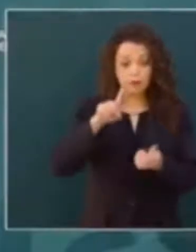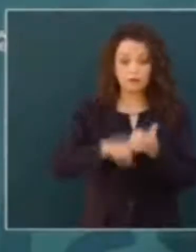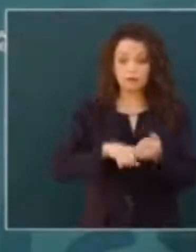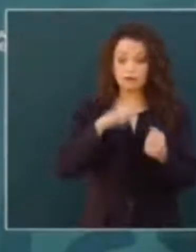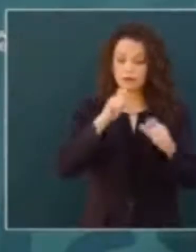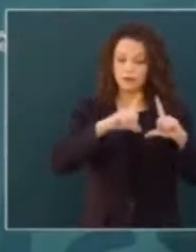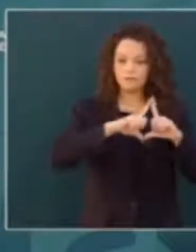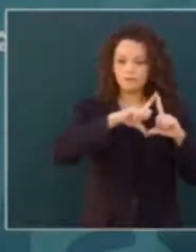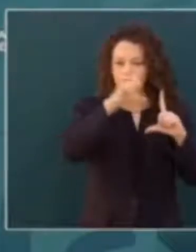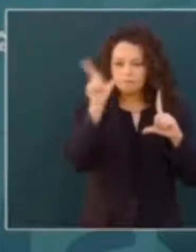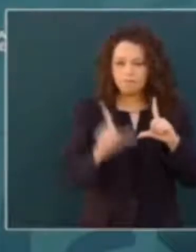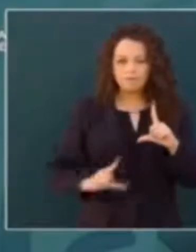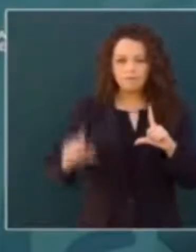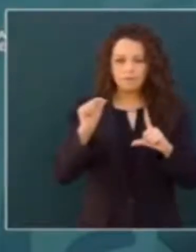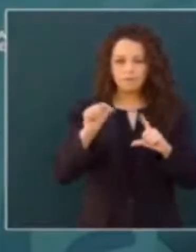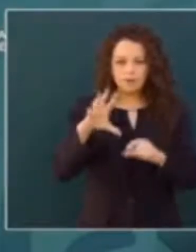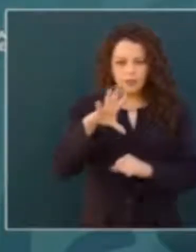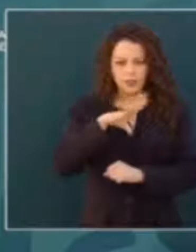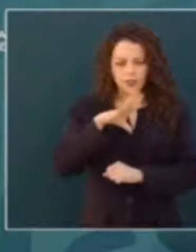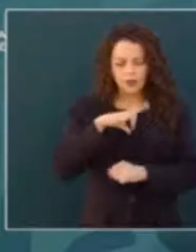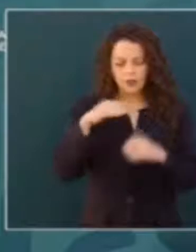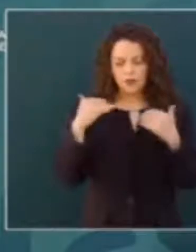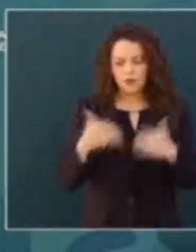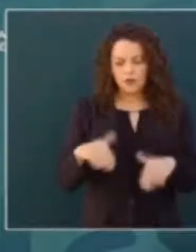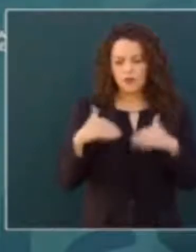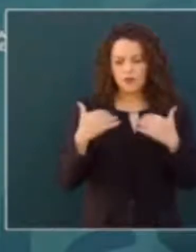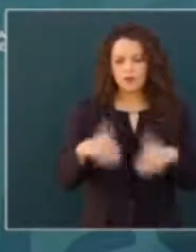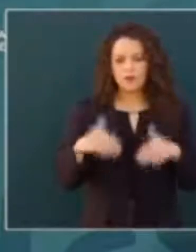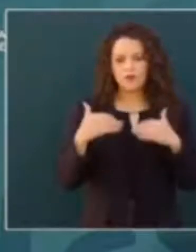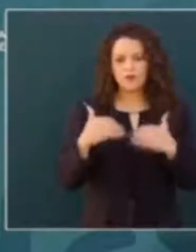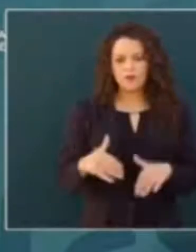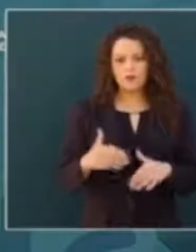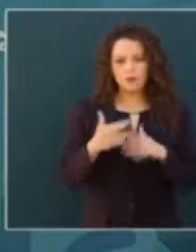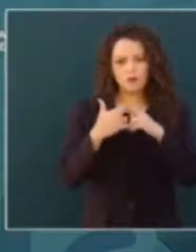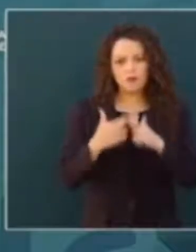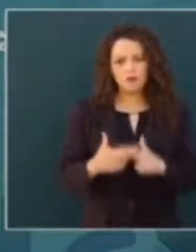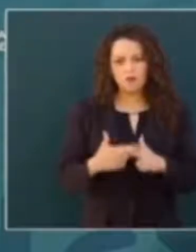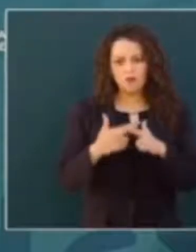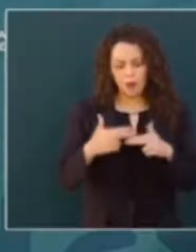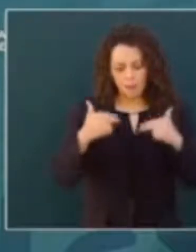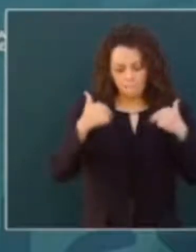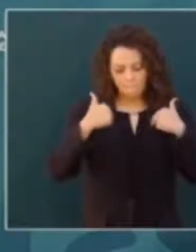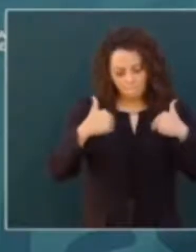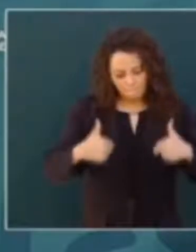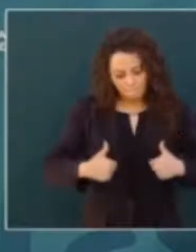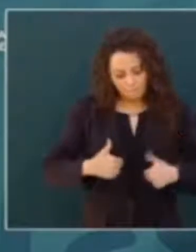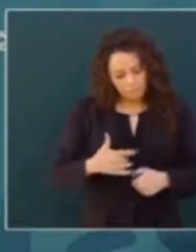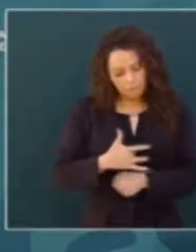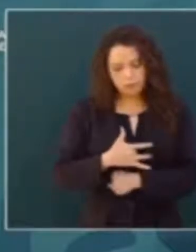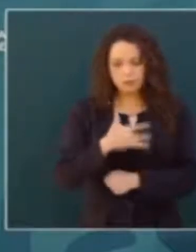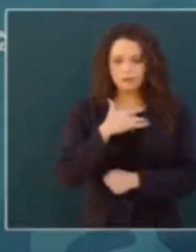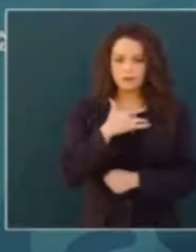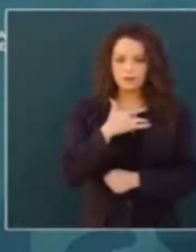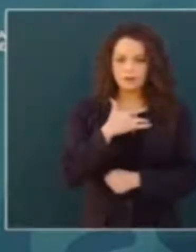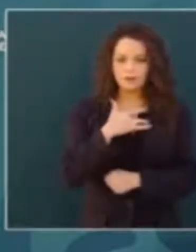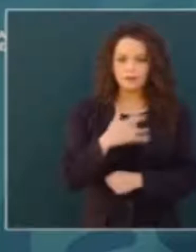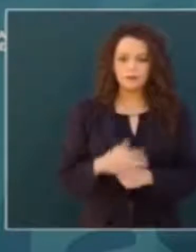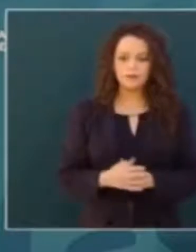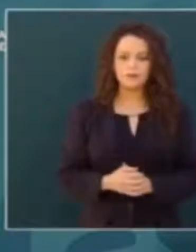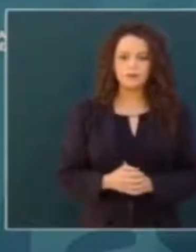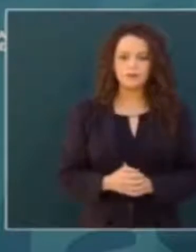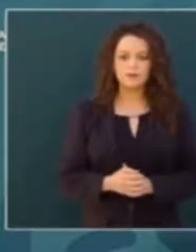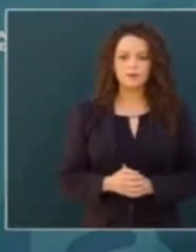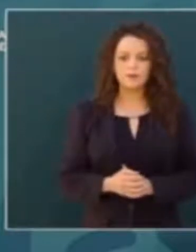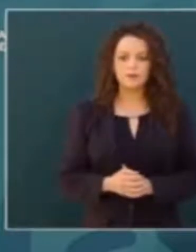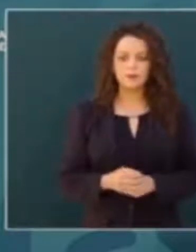profundo contenido humanista. La diferencia principal